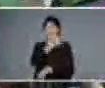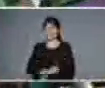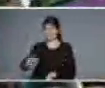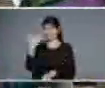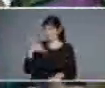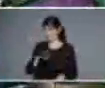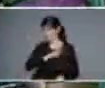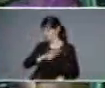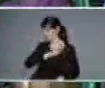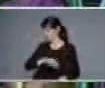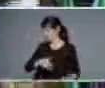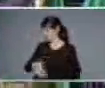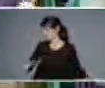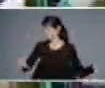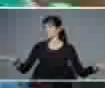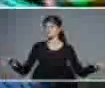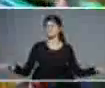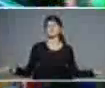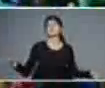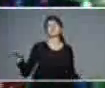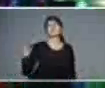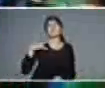un montón